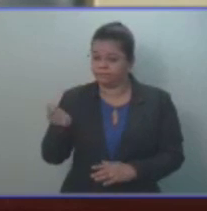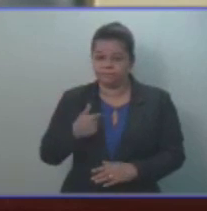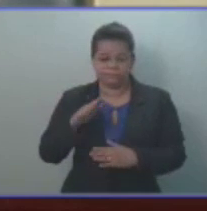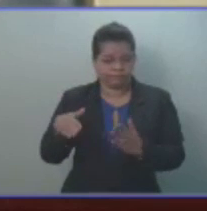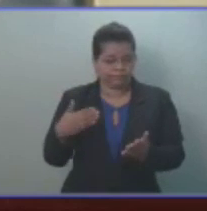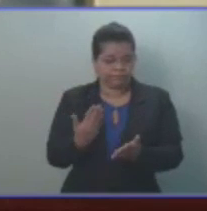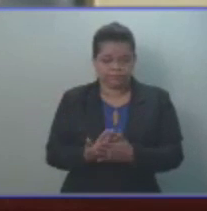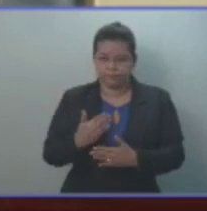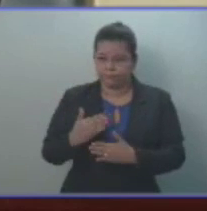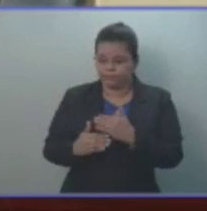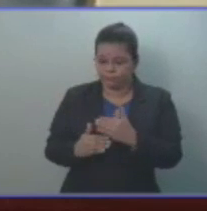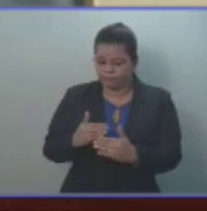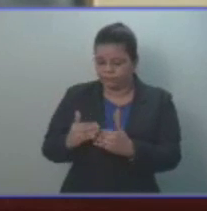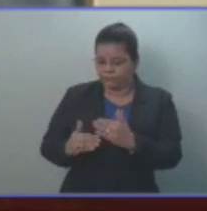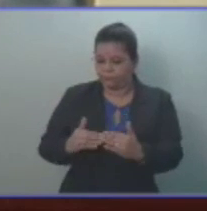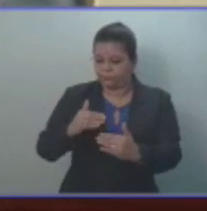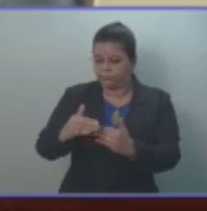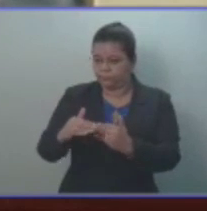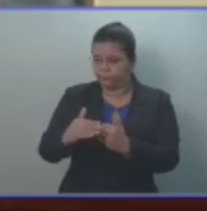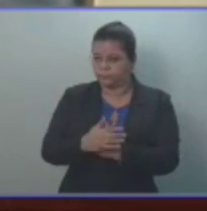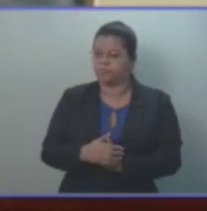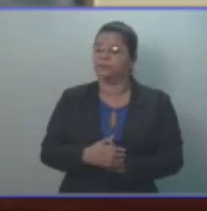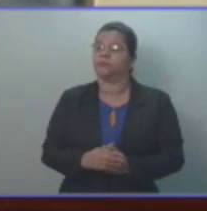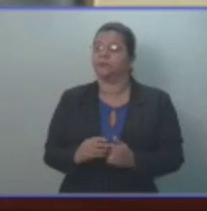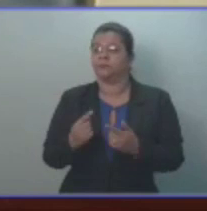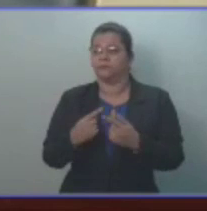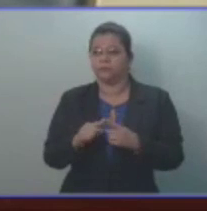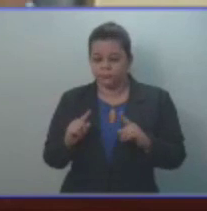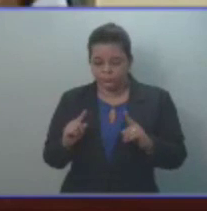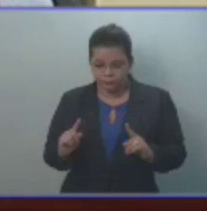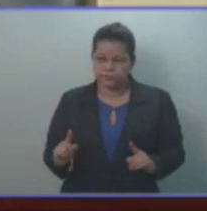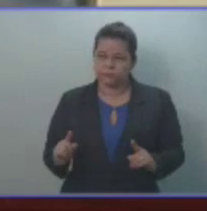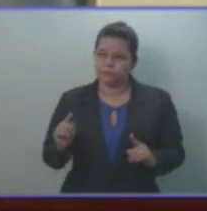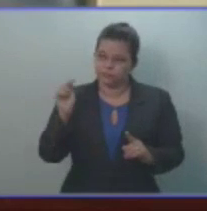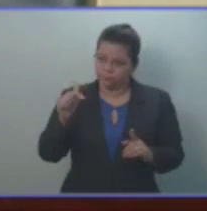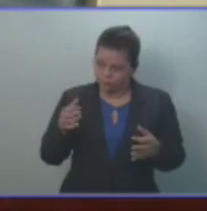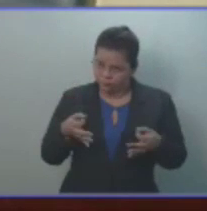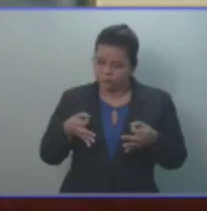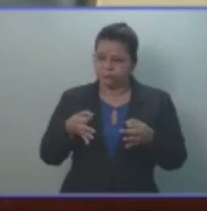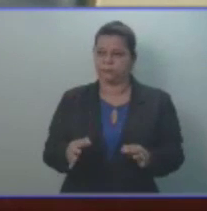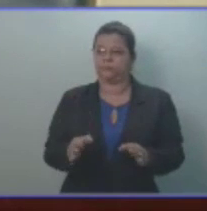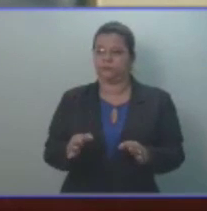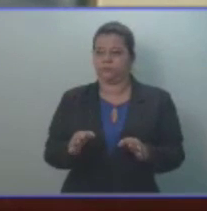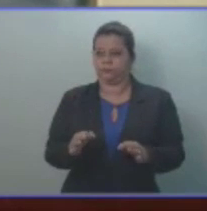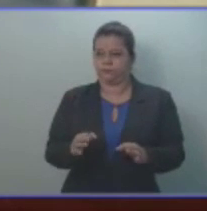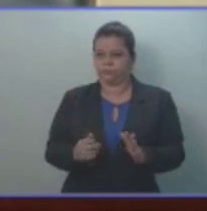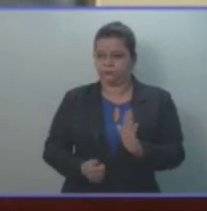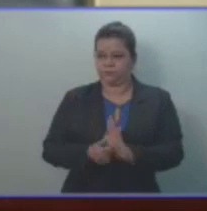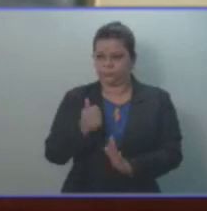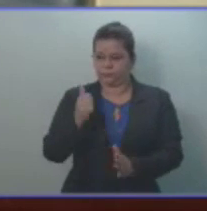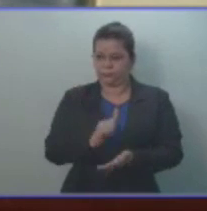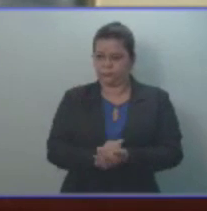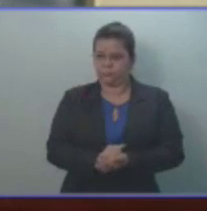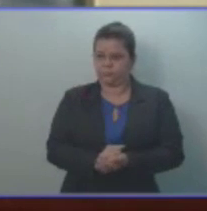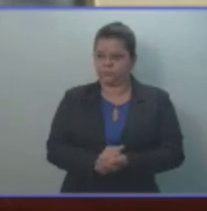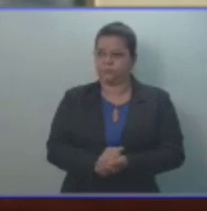esos sectores. Tanto así que de ser aprobado, que yo espero que sí,